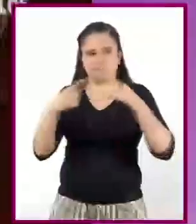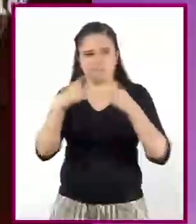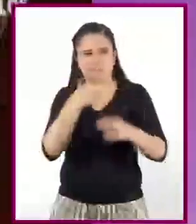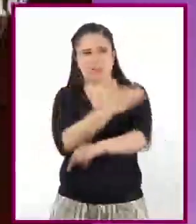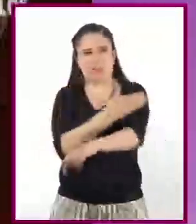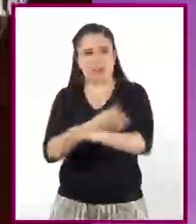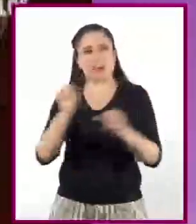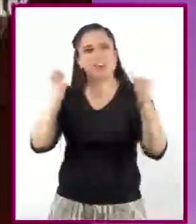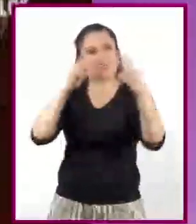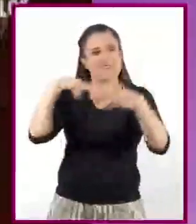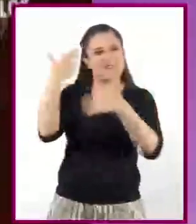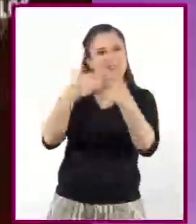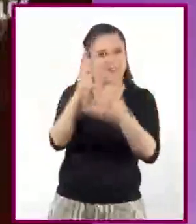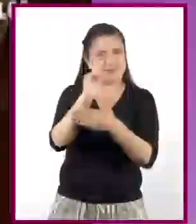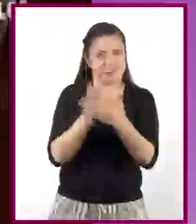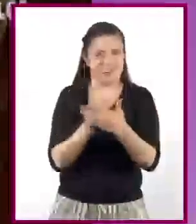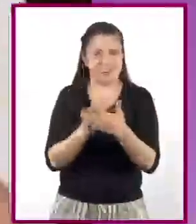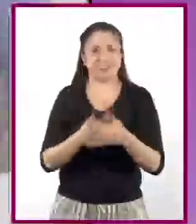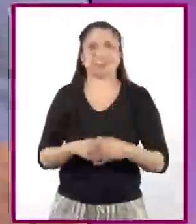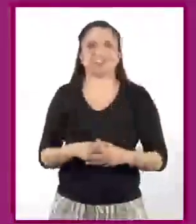compañeros y nos vemos en el próximo programa.